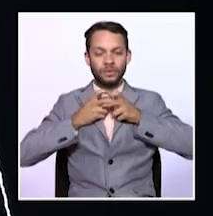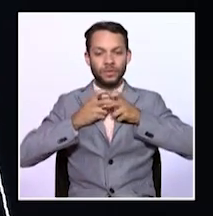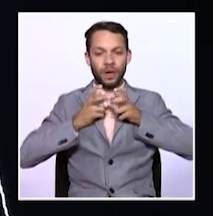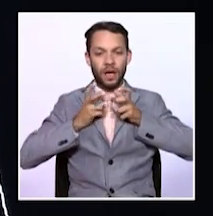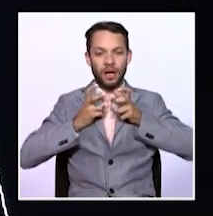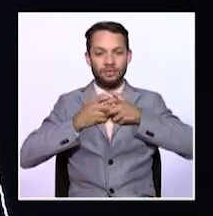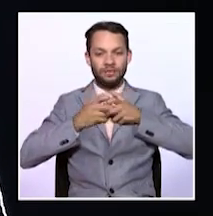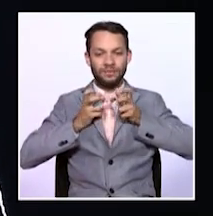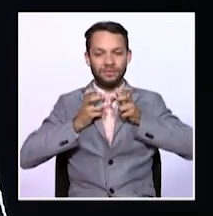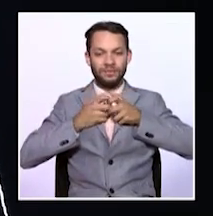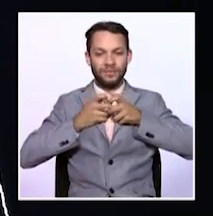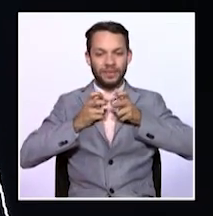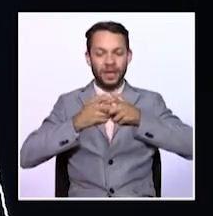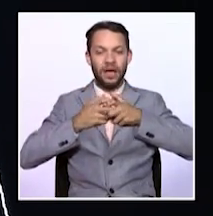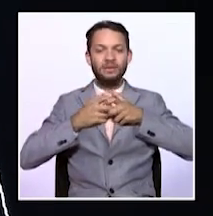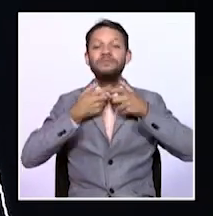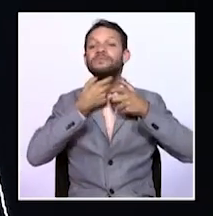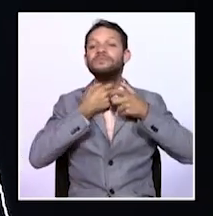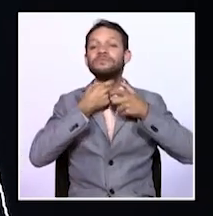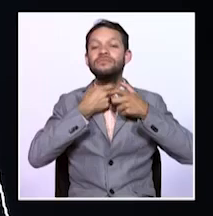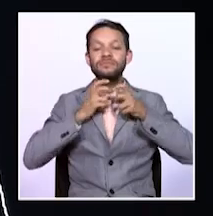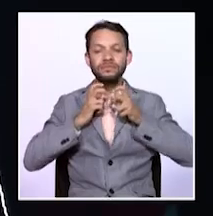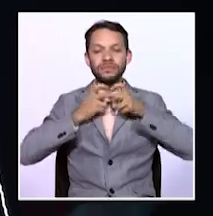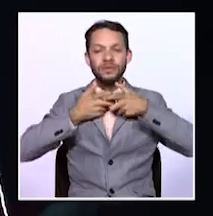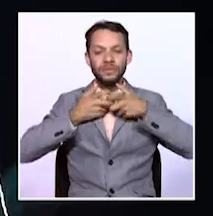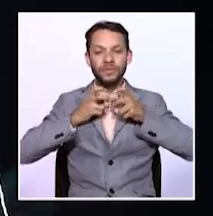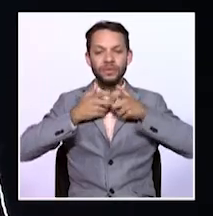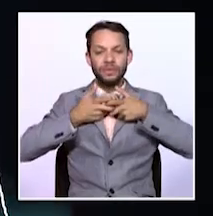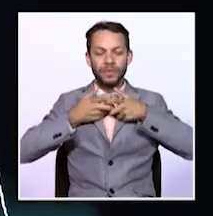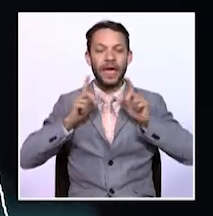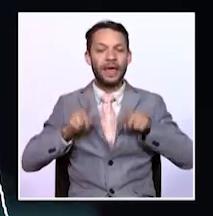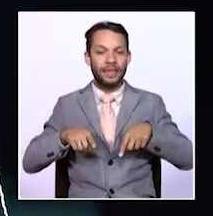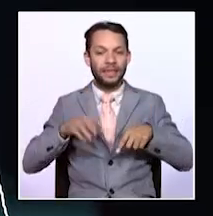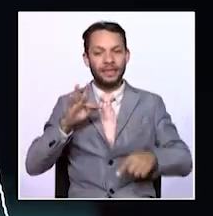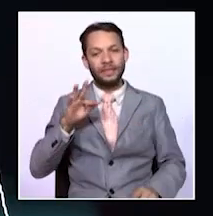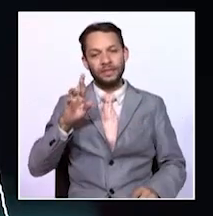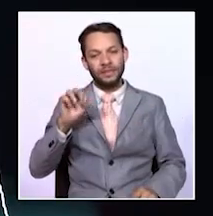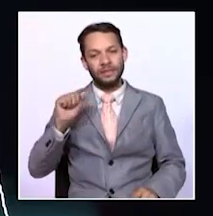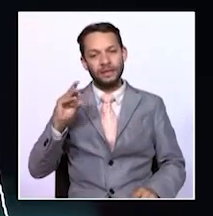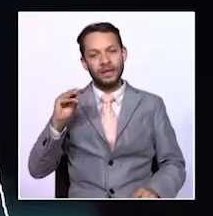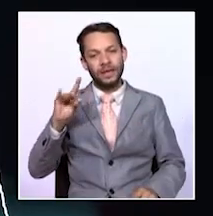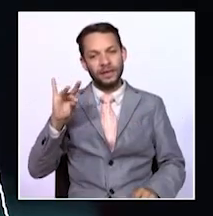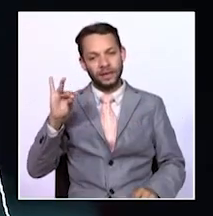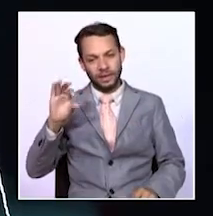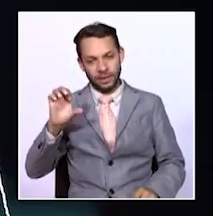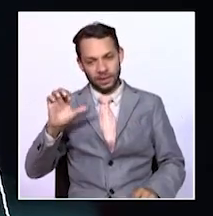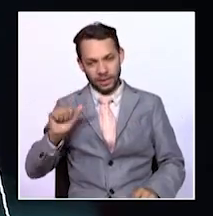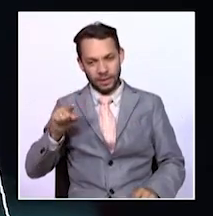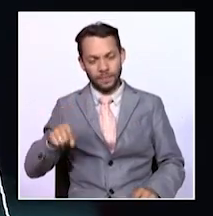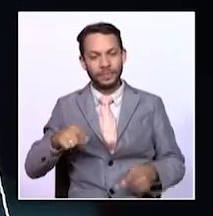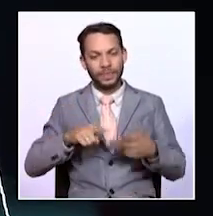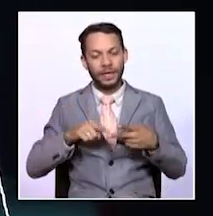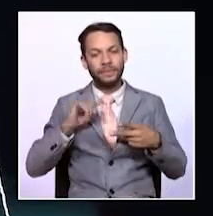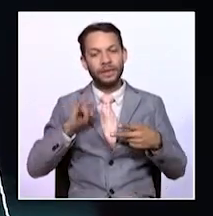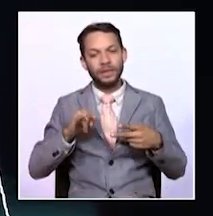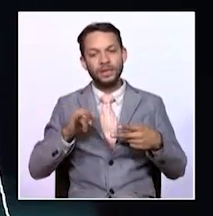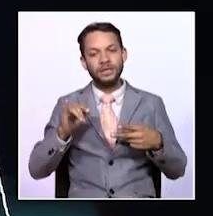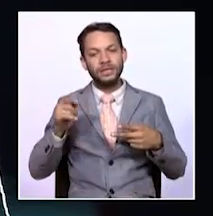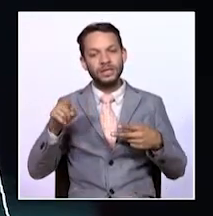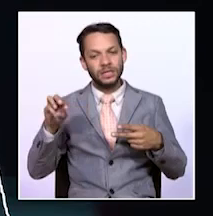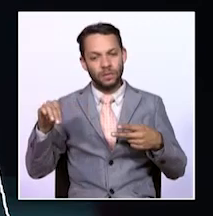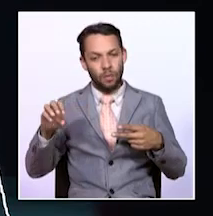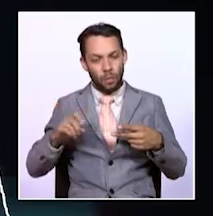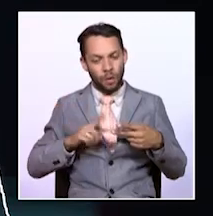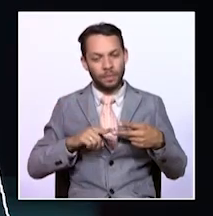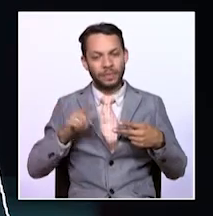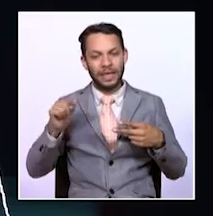color. Y aquí vemos como una H, aquí vemos la glándula, tanto el lóbulo derecho, el istmo que pasa por